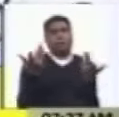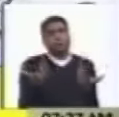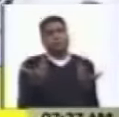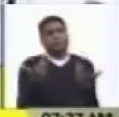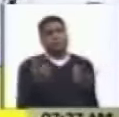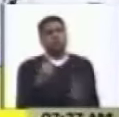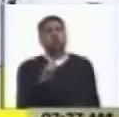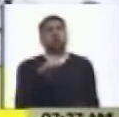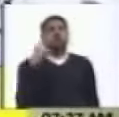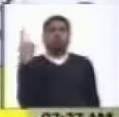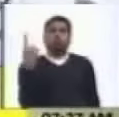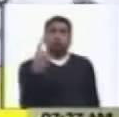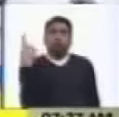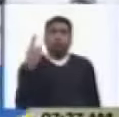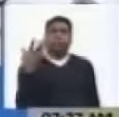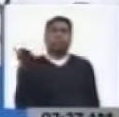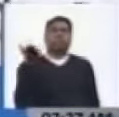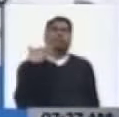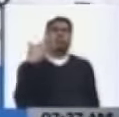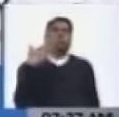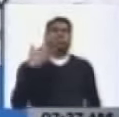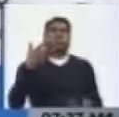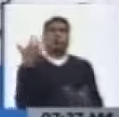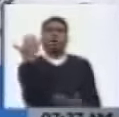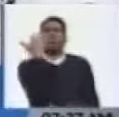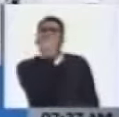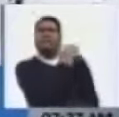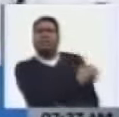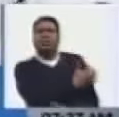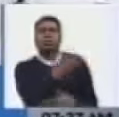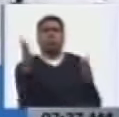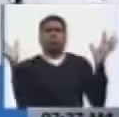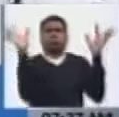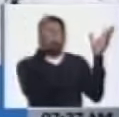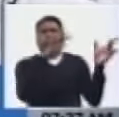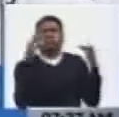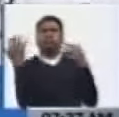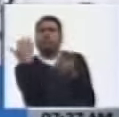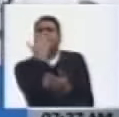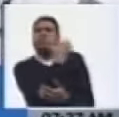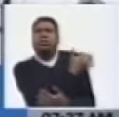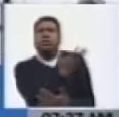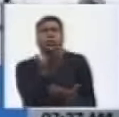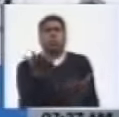aire acondicionado. 32% de ese bloque de 40%. Entonces, eso impacta mucho.